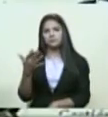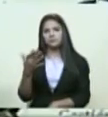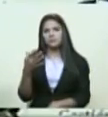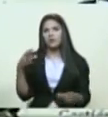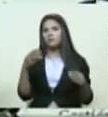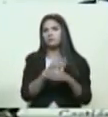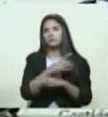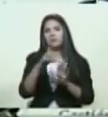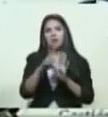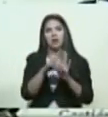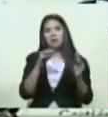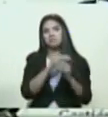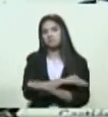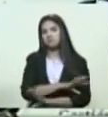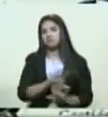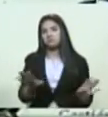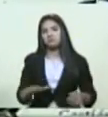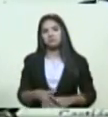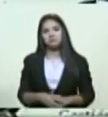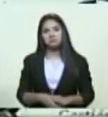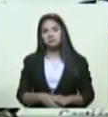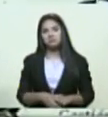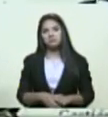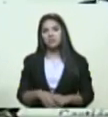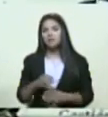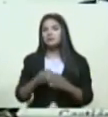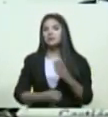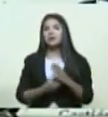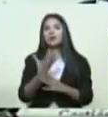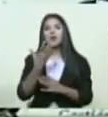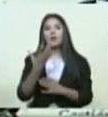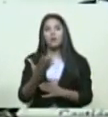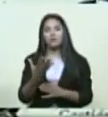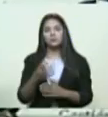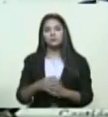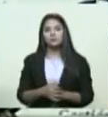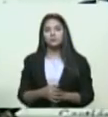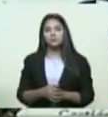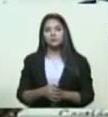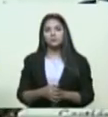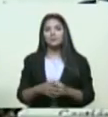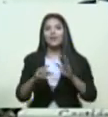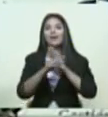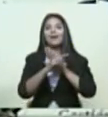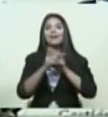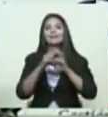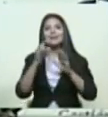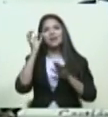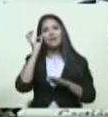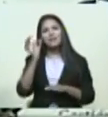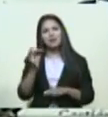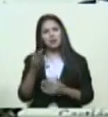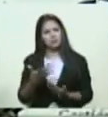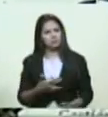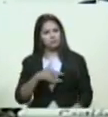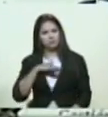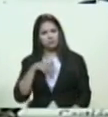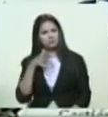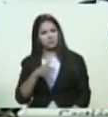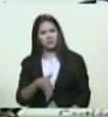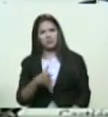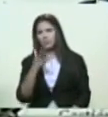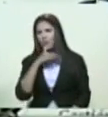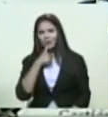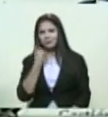ley. Se creó, entre comillas, una Gaceta Fiscal. ¿Qué es eso? Eso no